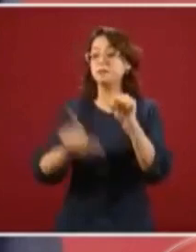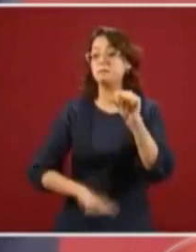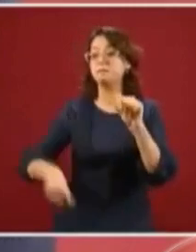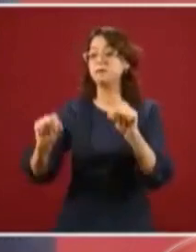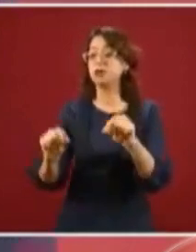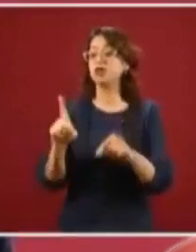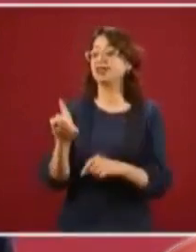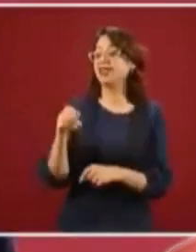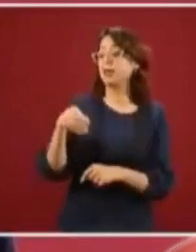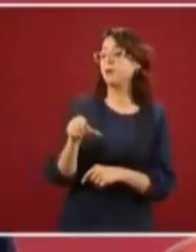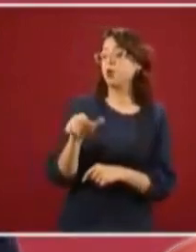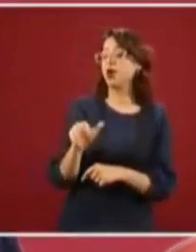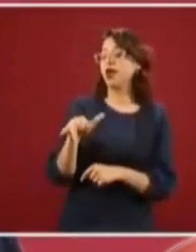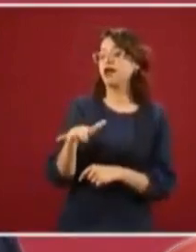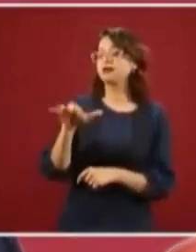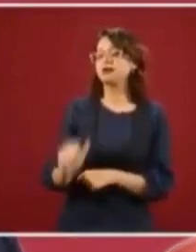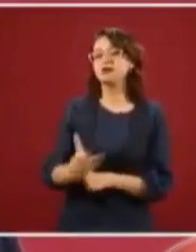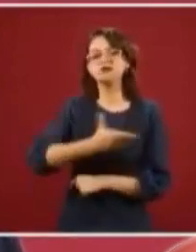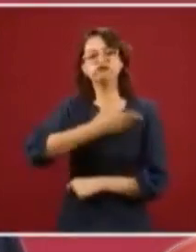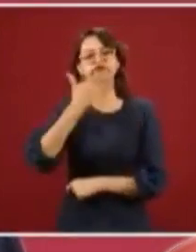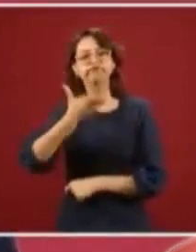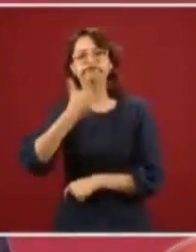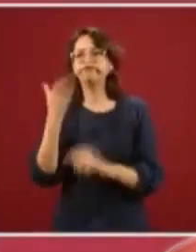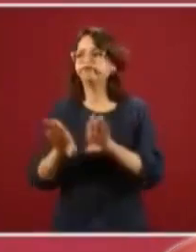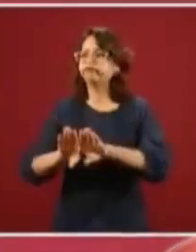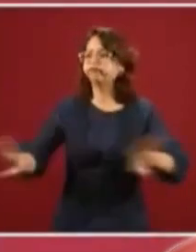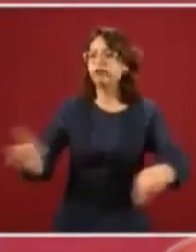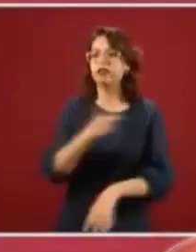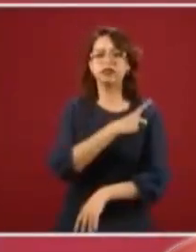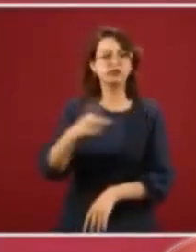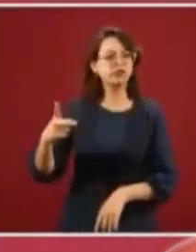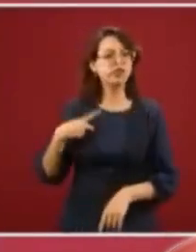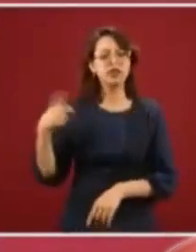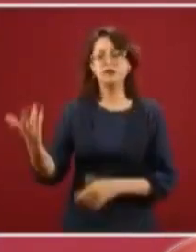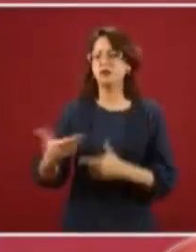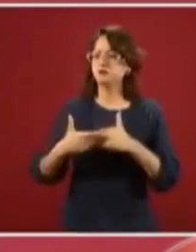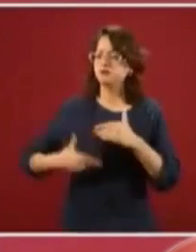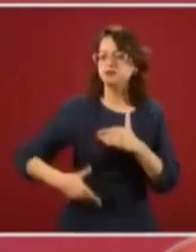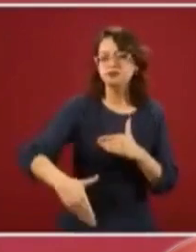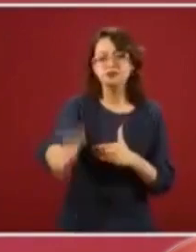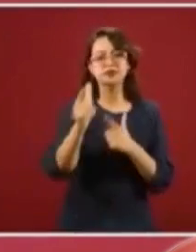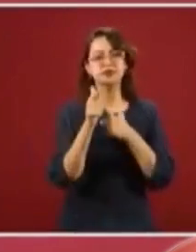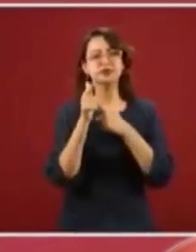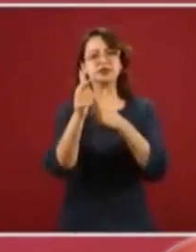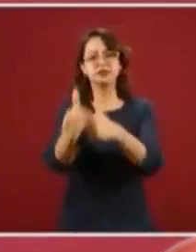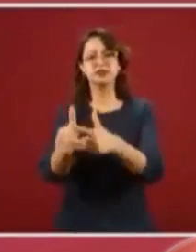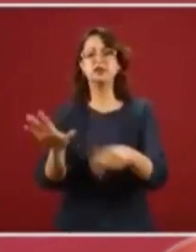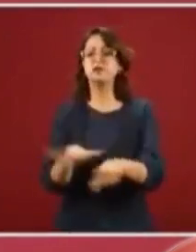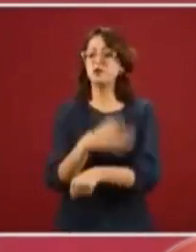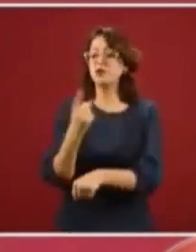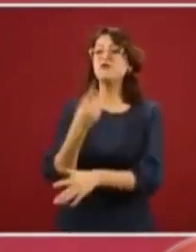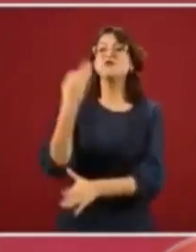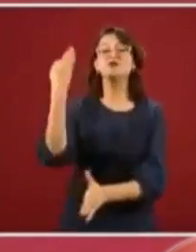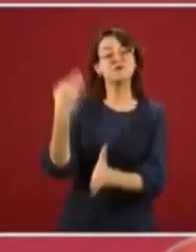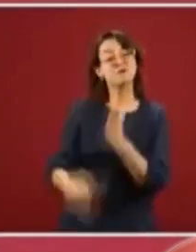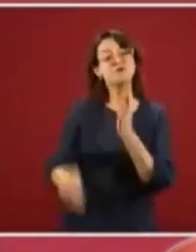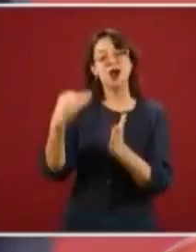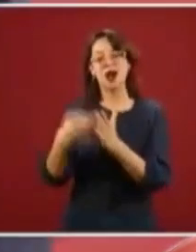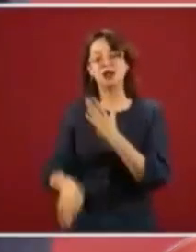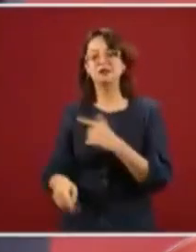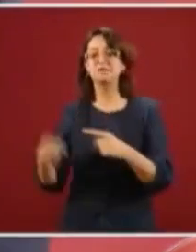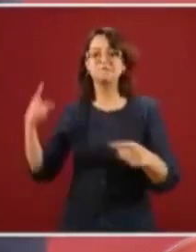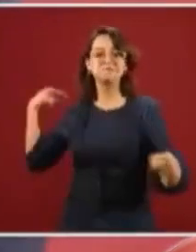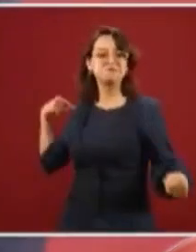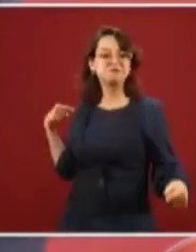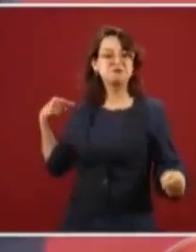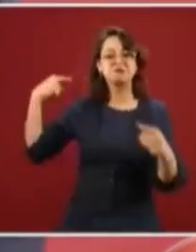el hábito democrático, porque esa ha sido la asignatura pendiente. No ha habido